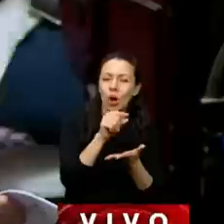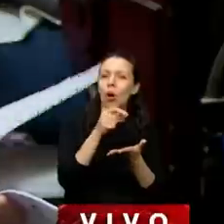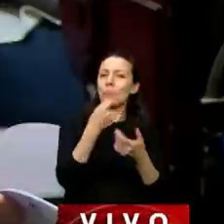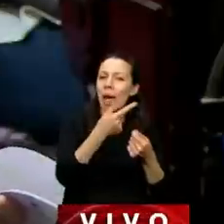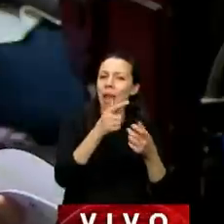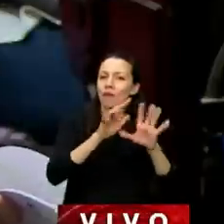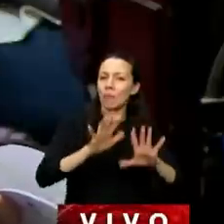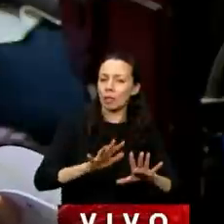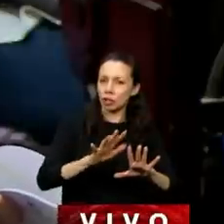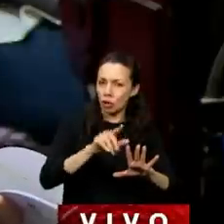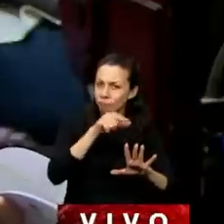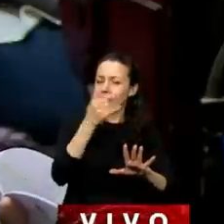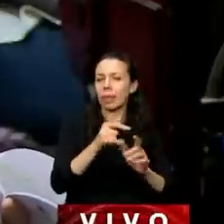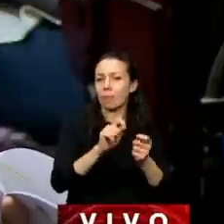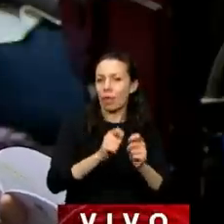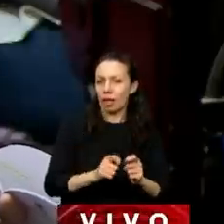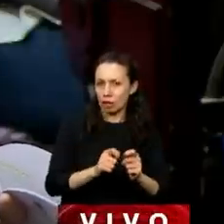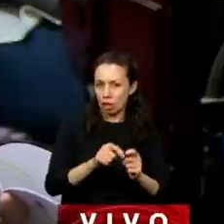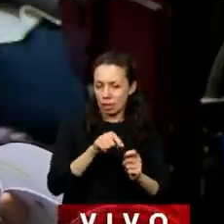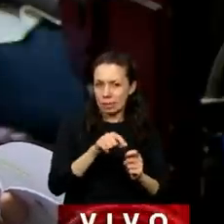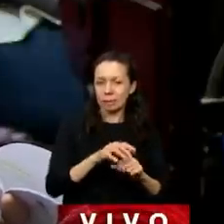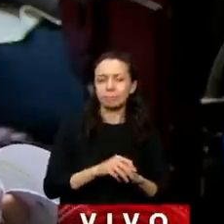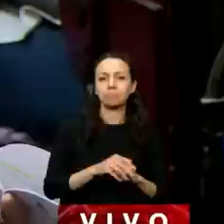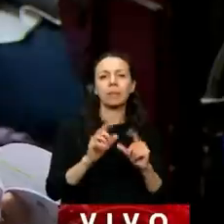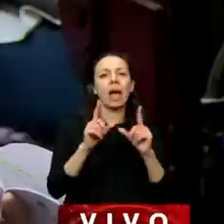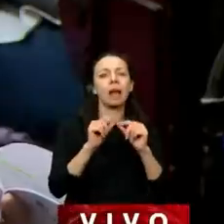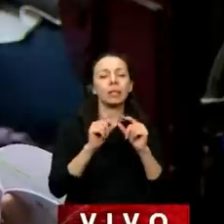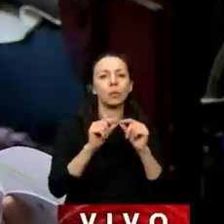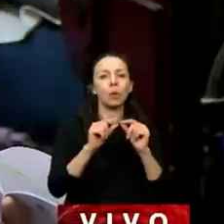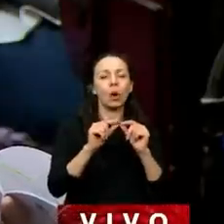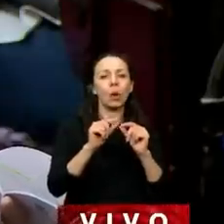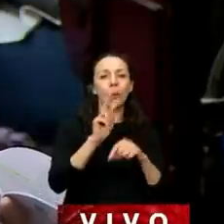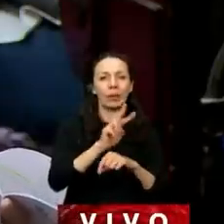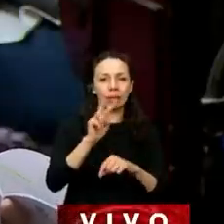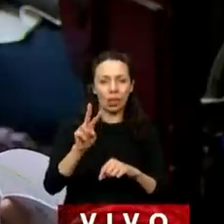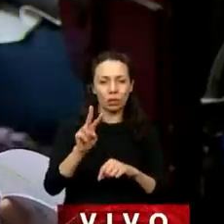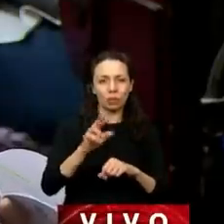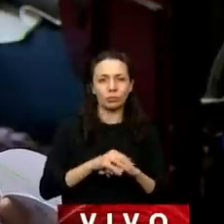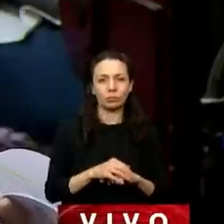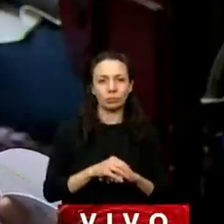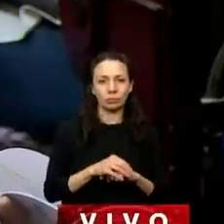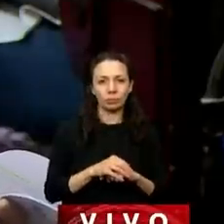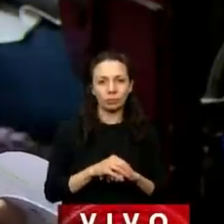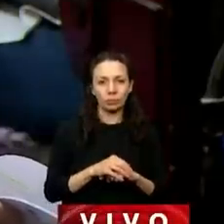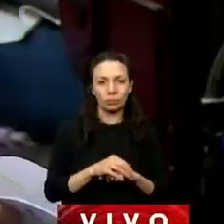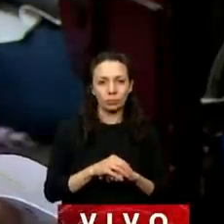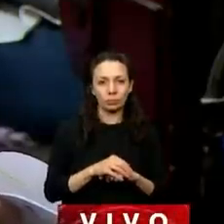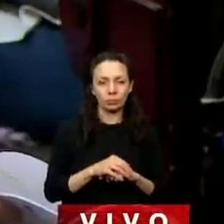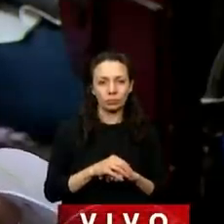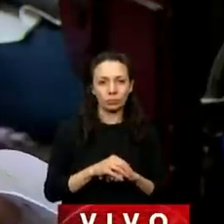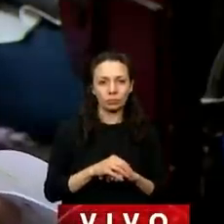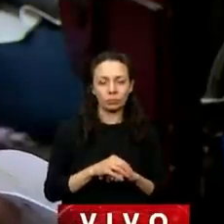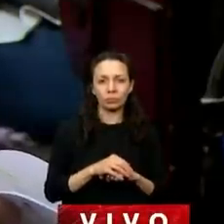con modificaciones en el artículo 22 que responden a